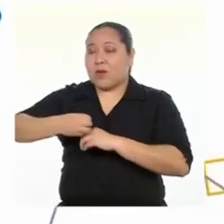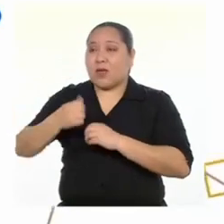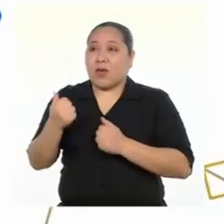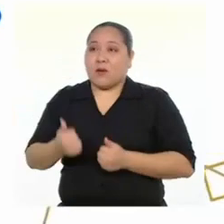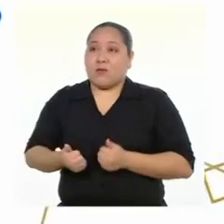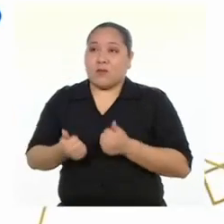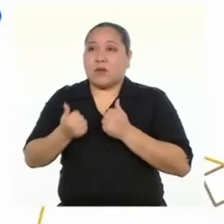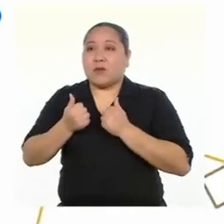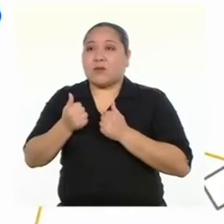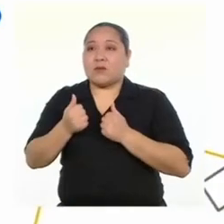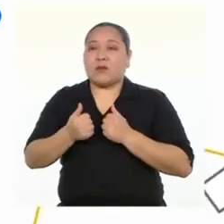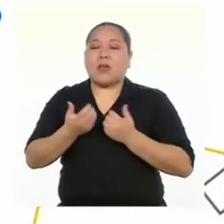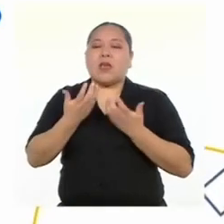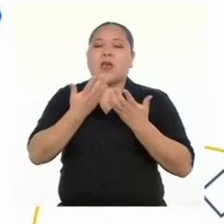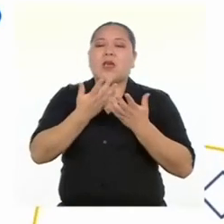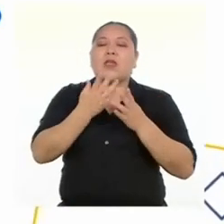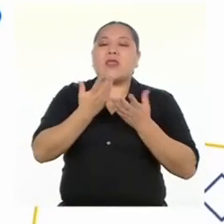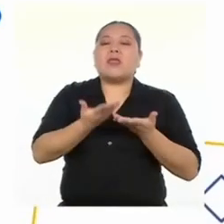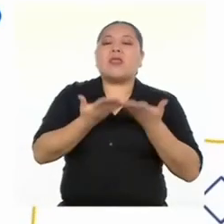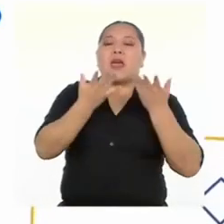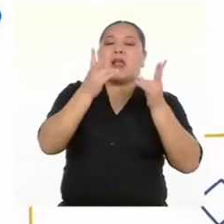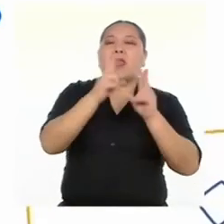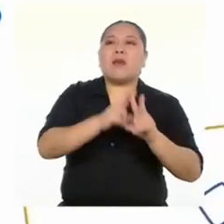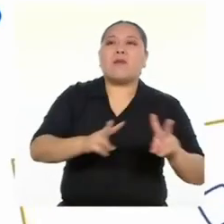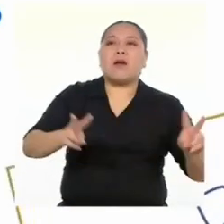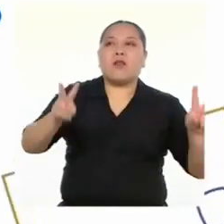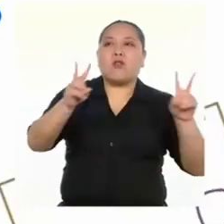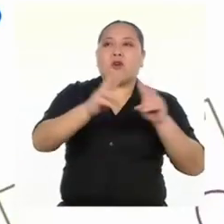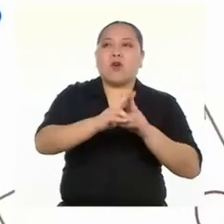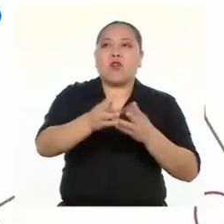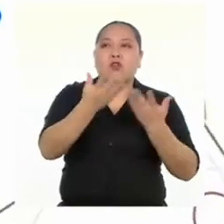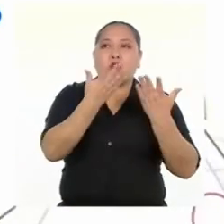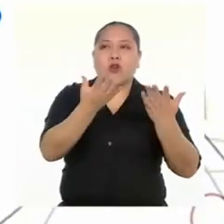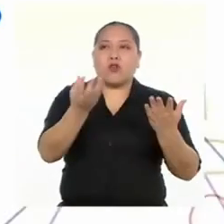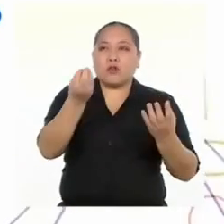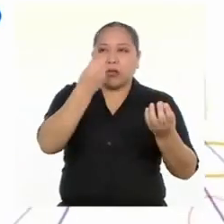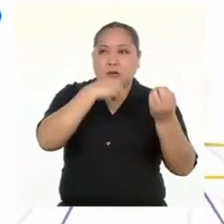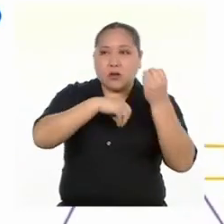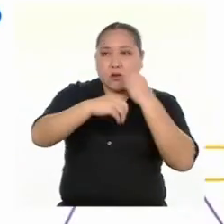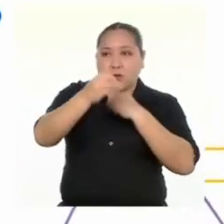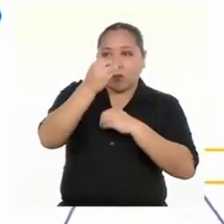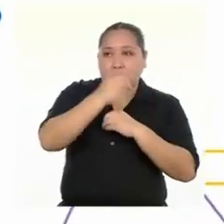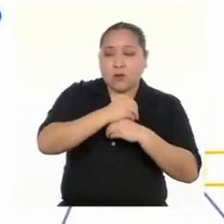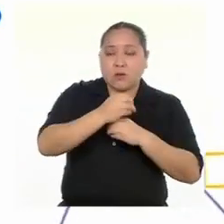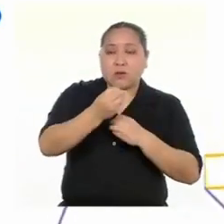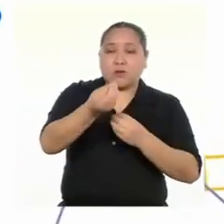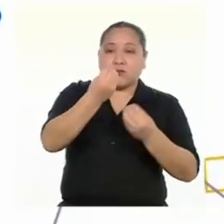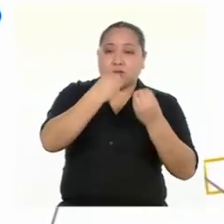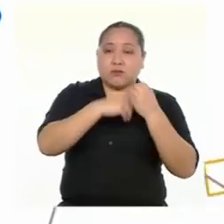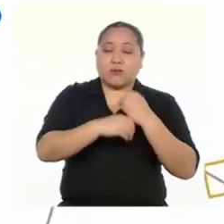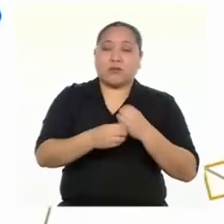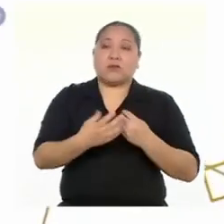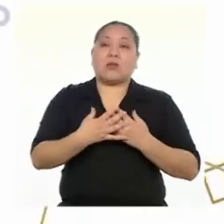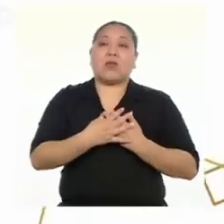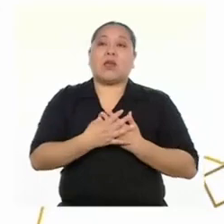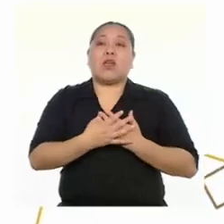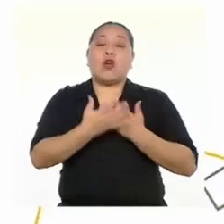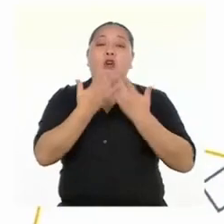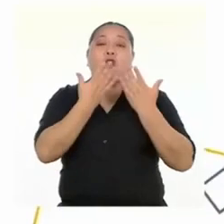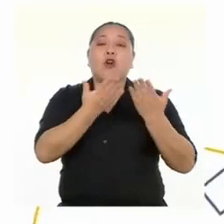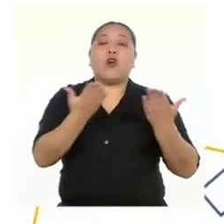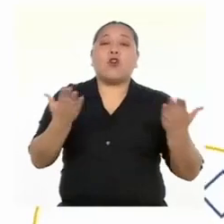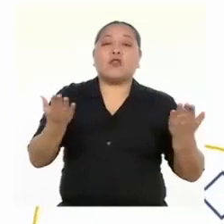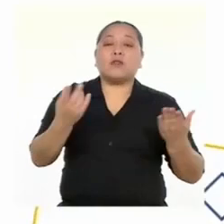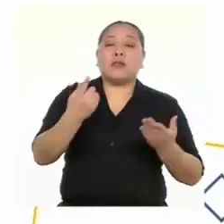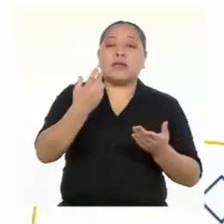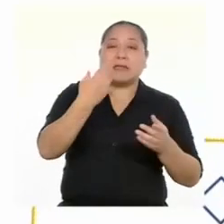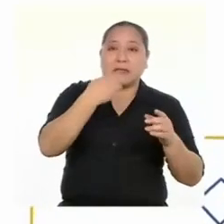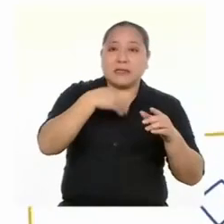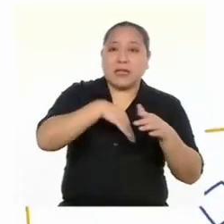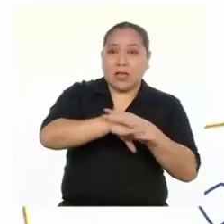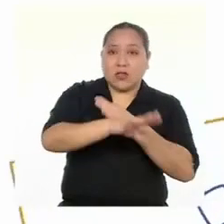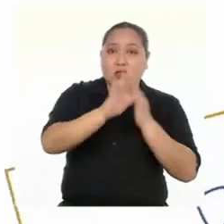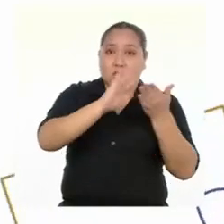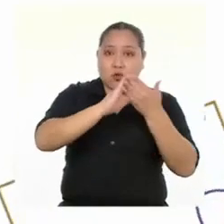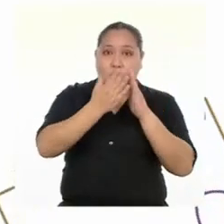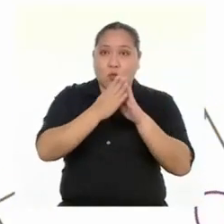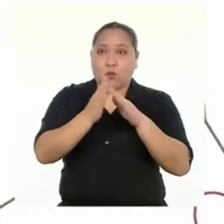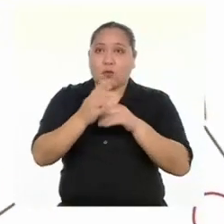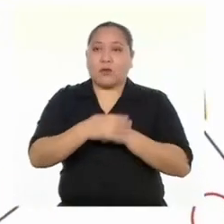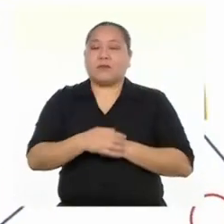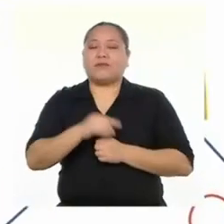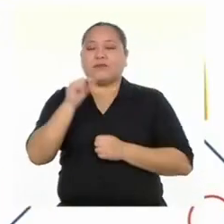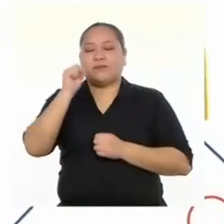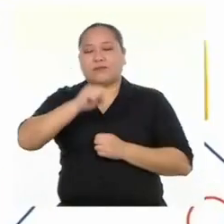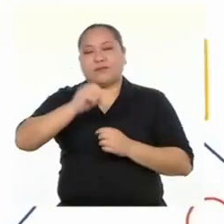de los nutrientes para una alimentación saludable consumiendo productos locales. Exactamente, Yanira. El reto en este